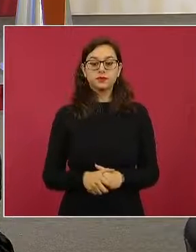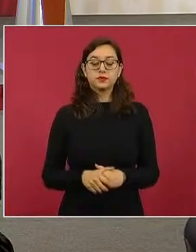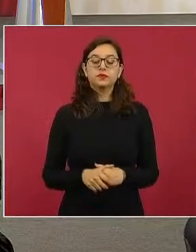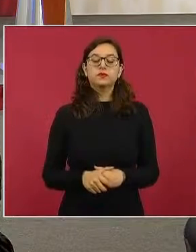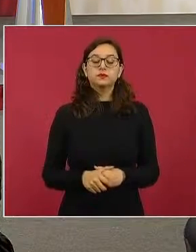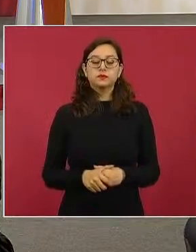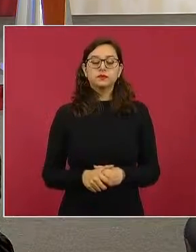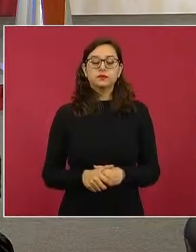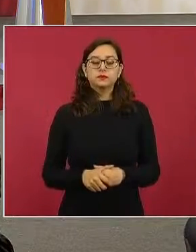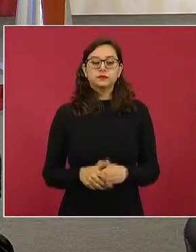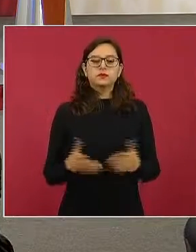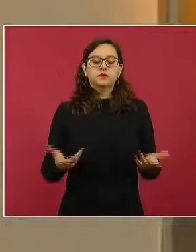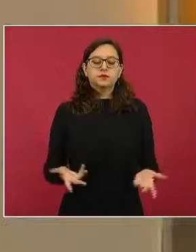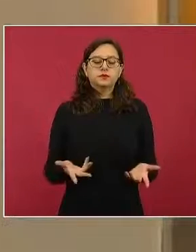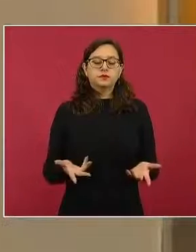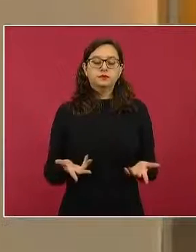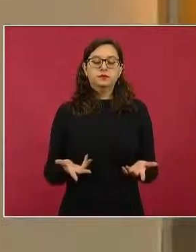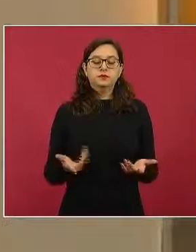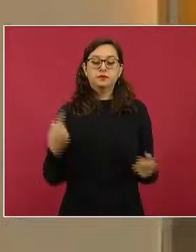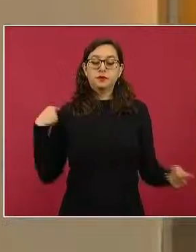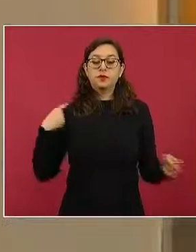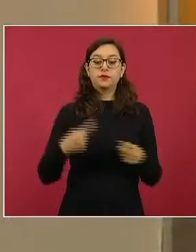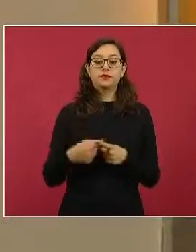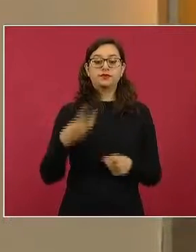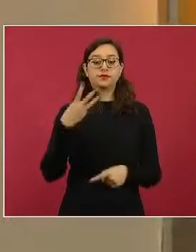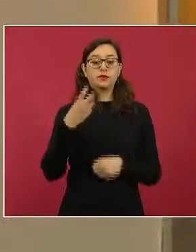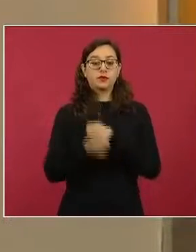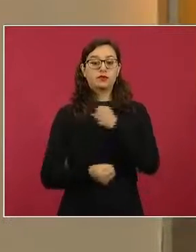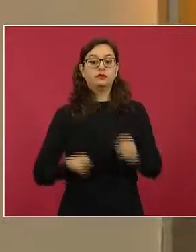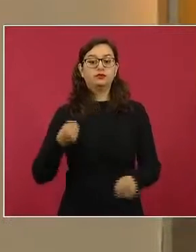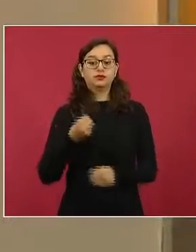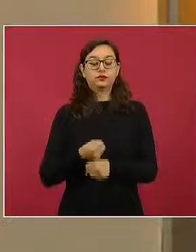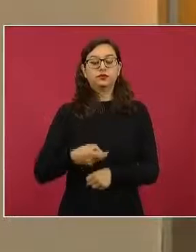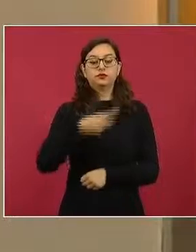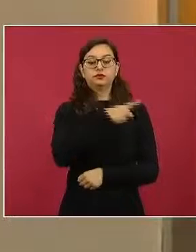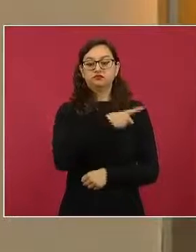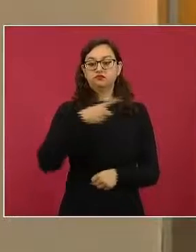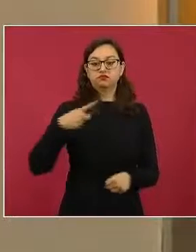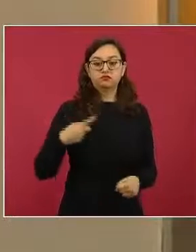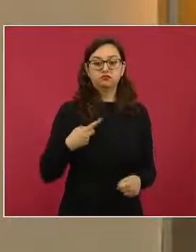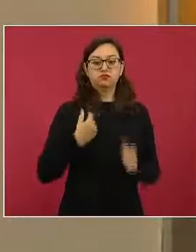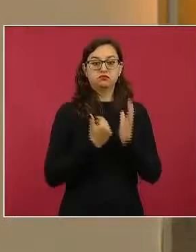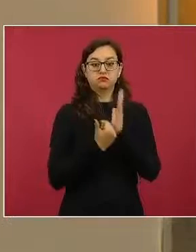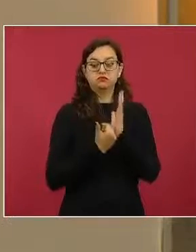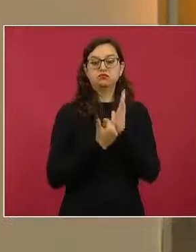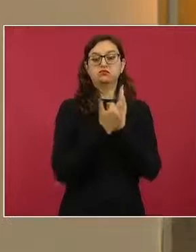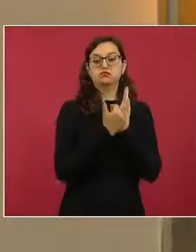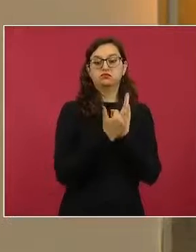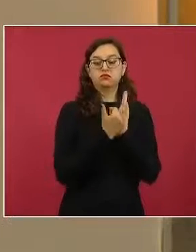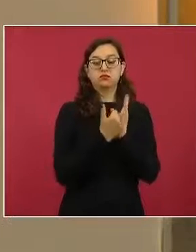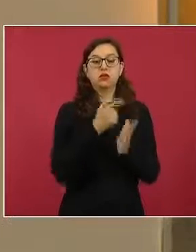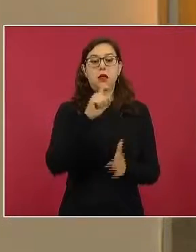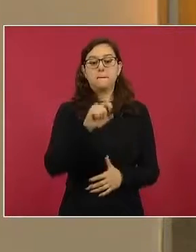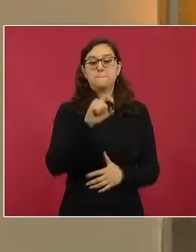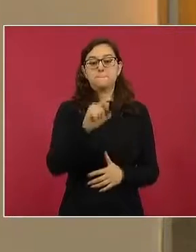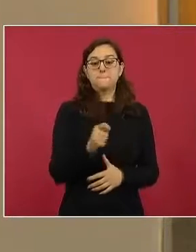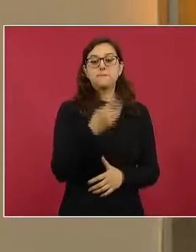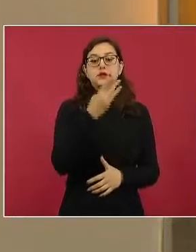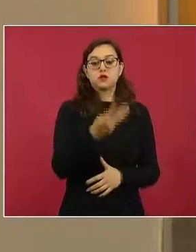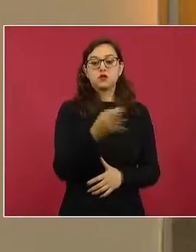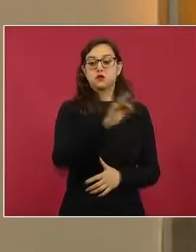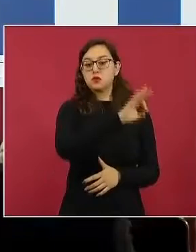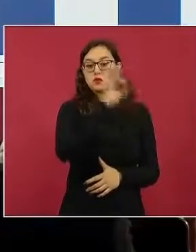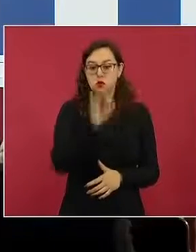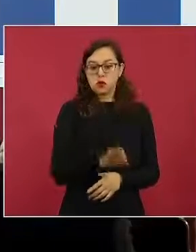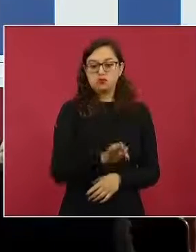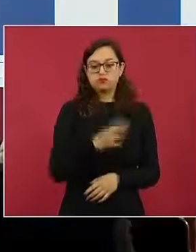nominales, esto quiere decir que a 3 años de gobierno la deuda ha aumentado 24%, porcentaje sustancialmente